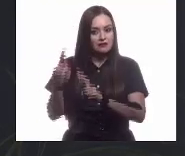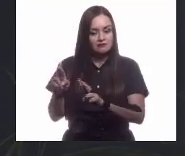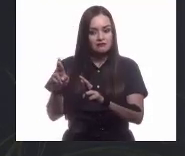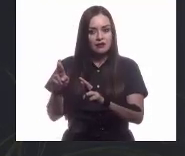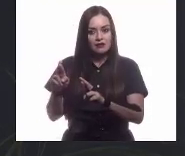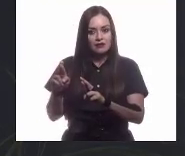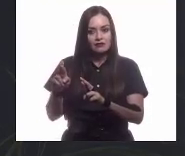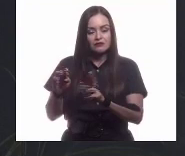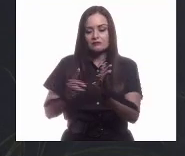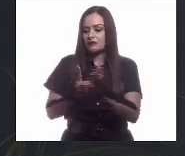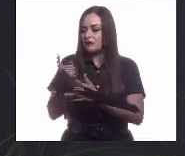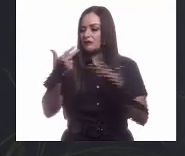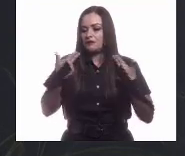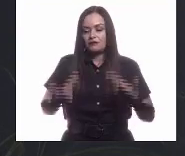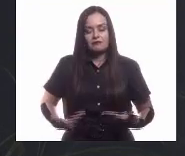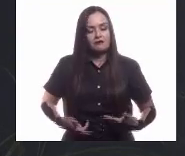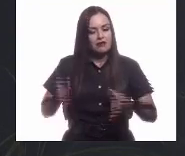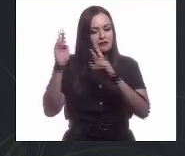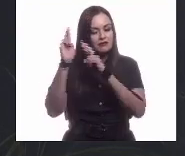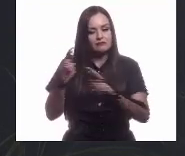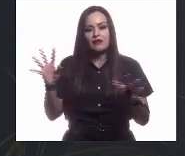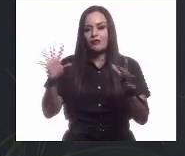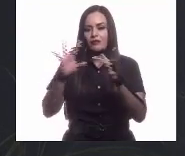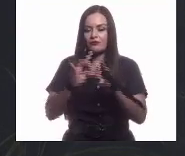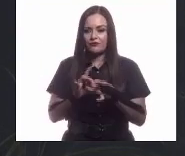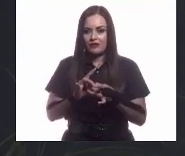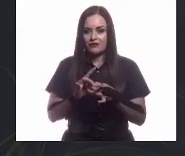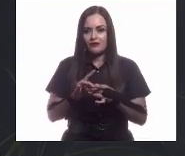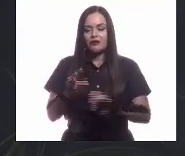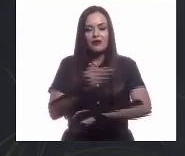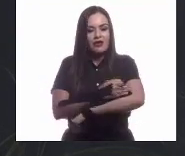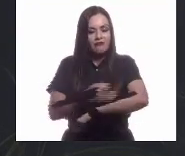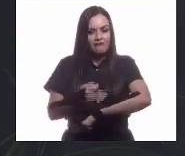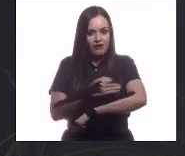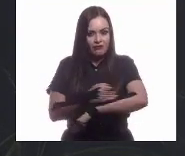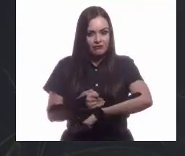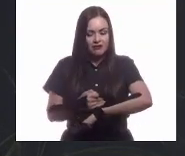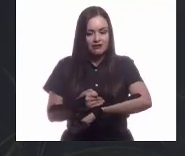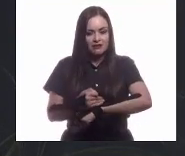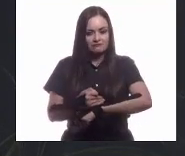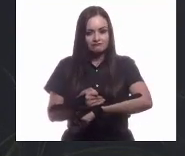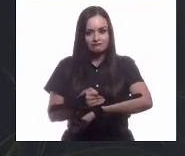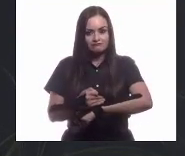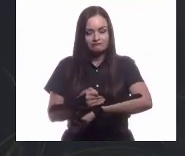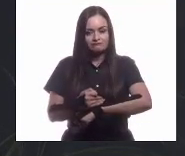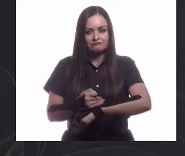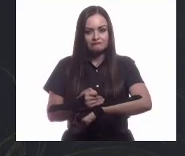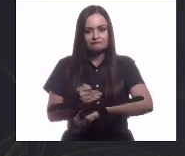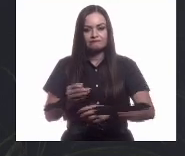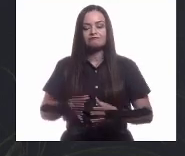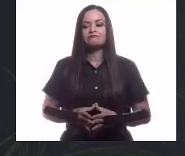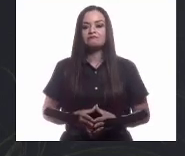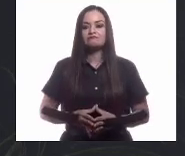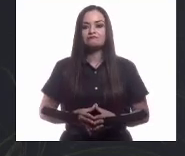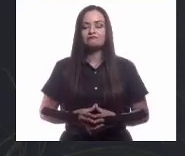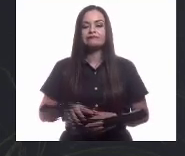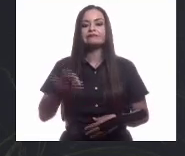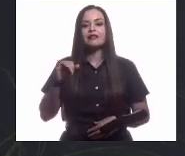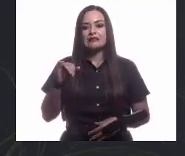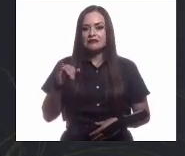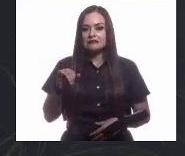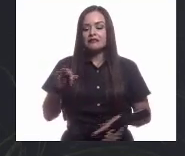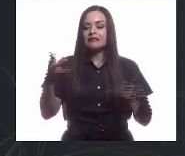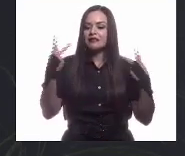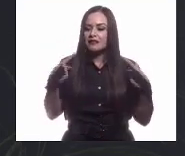el respeto a los derechos humanos, la solidaridad, la familia y el bien común, pero particularmente el bienestar de las